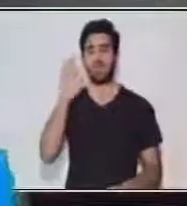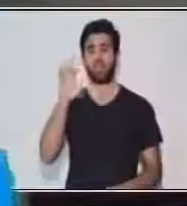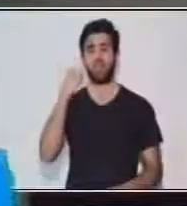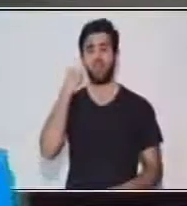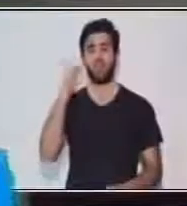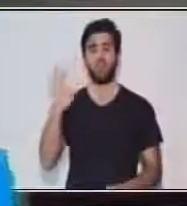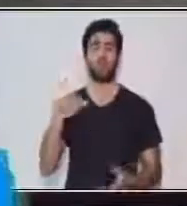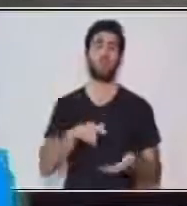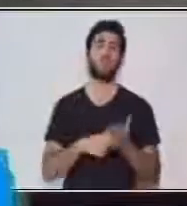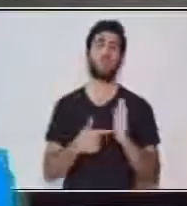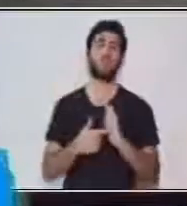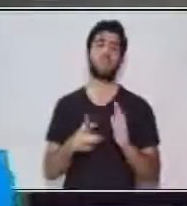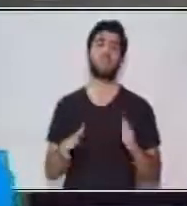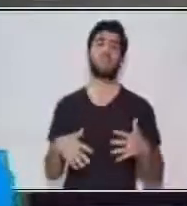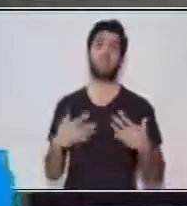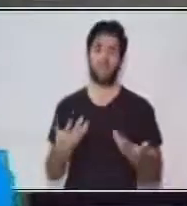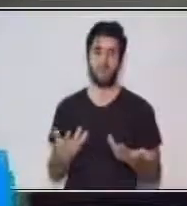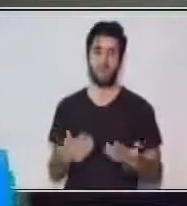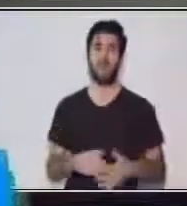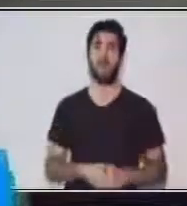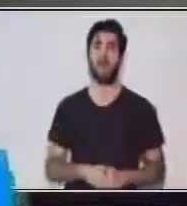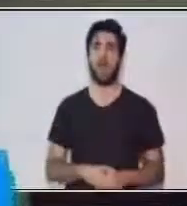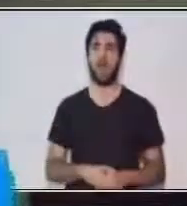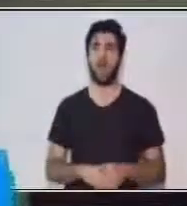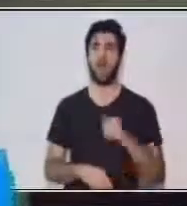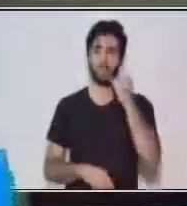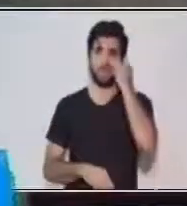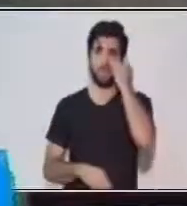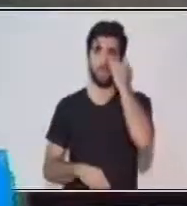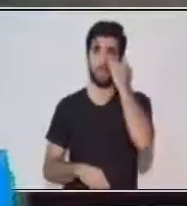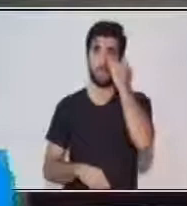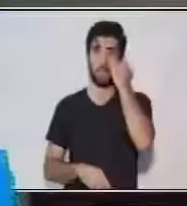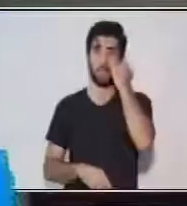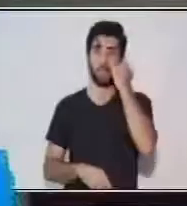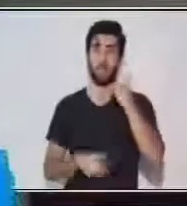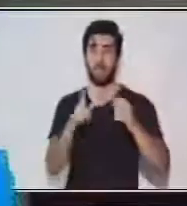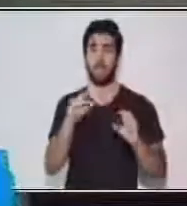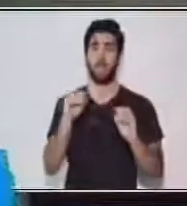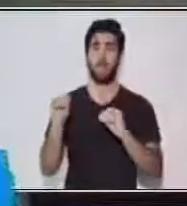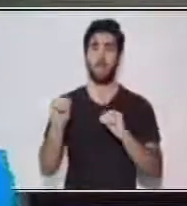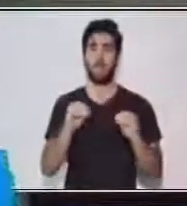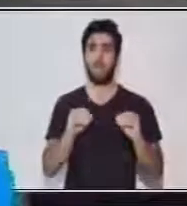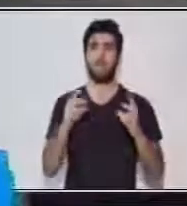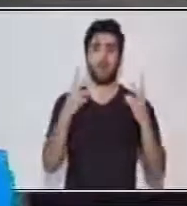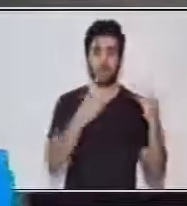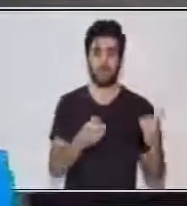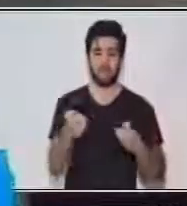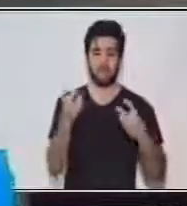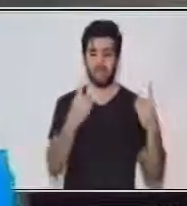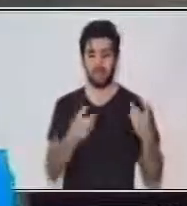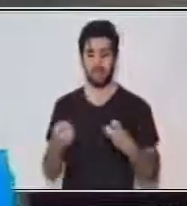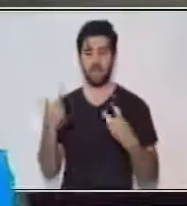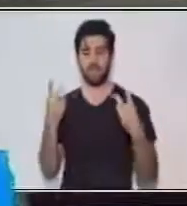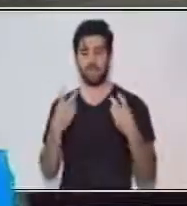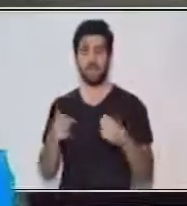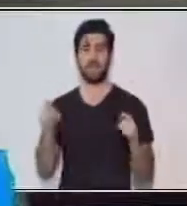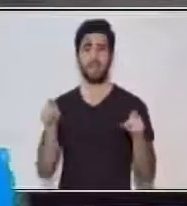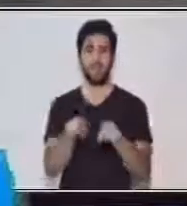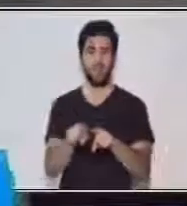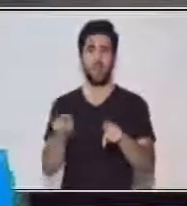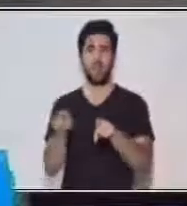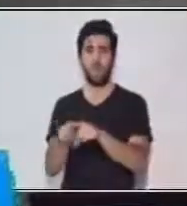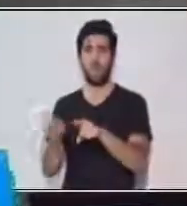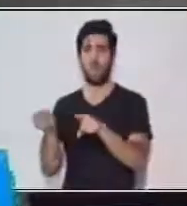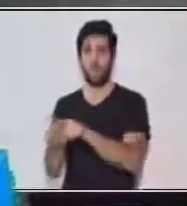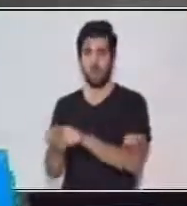movimiento que se repite a lo largo de una trayectoria. Nosotros vamos a utilizar el día de hoy